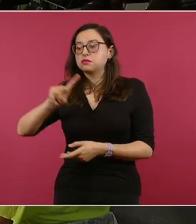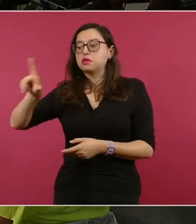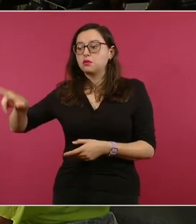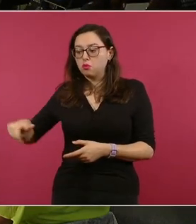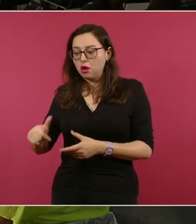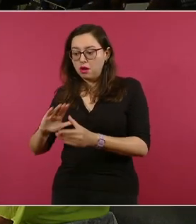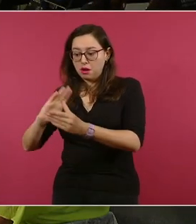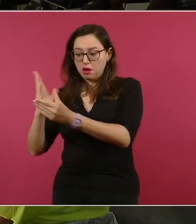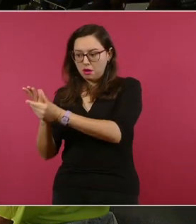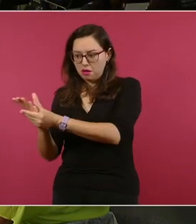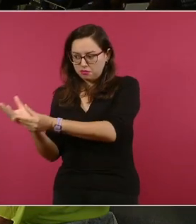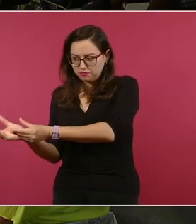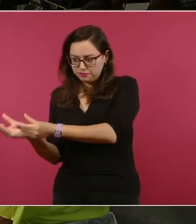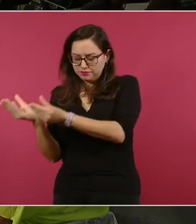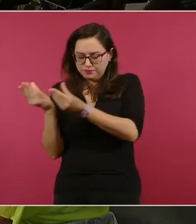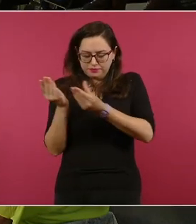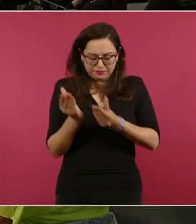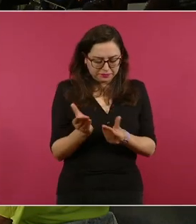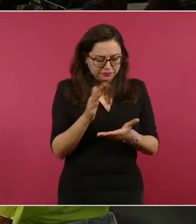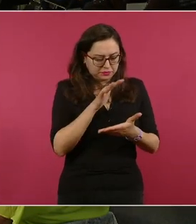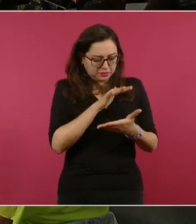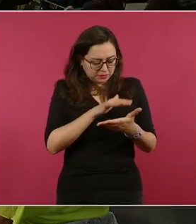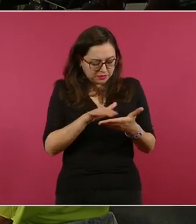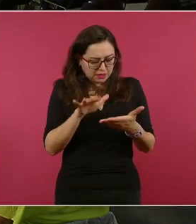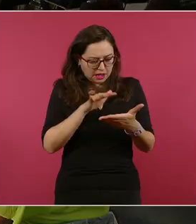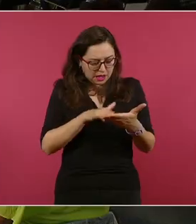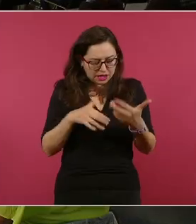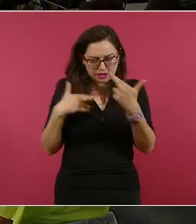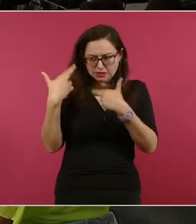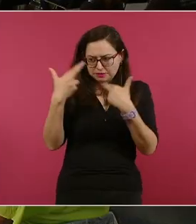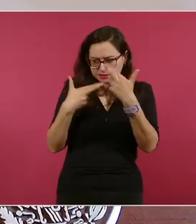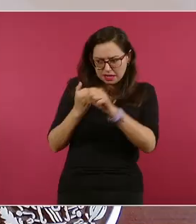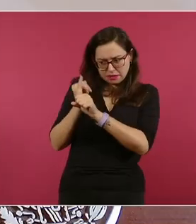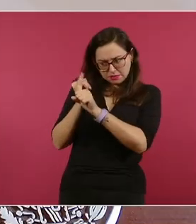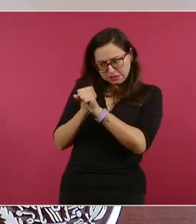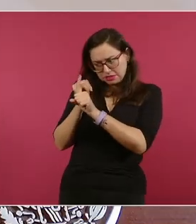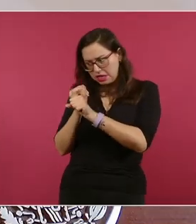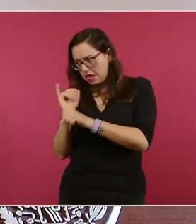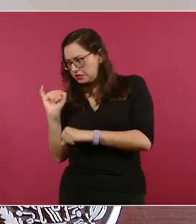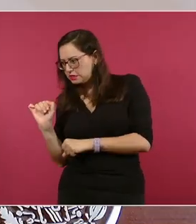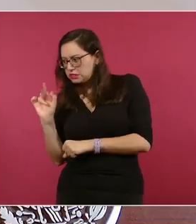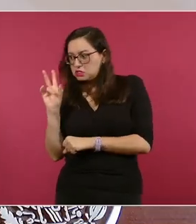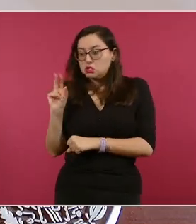sobre las rodillas. En realidad, cuando Jorge Glass se acoge